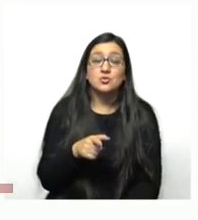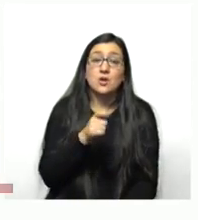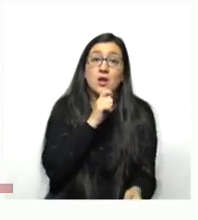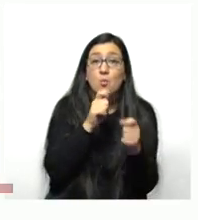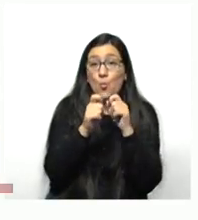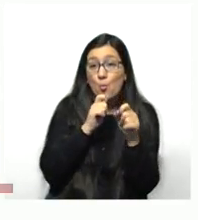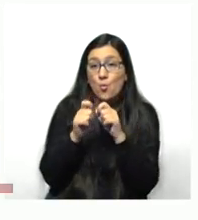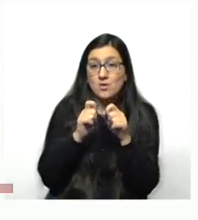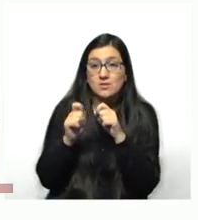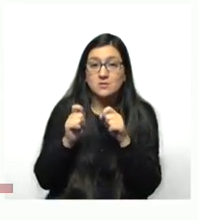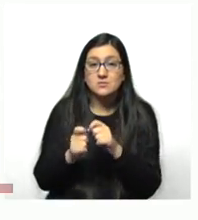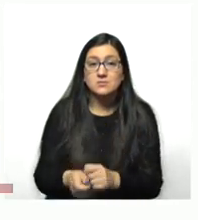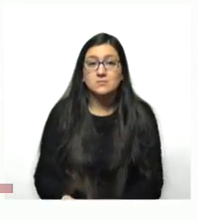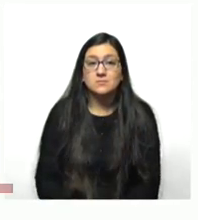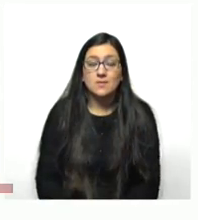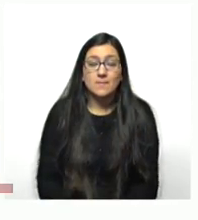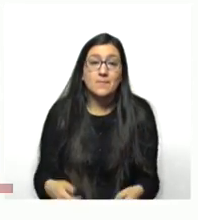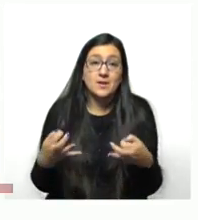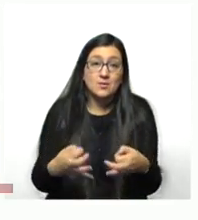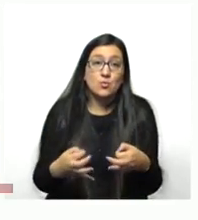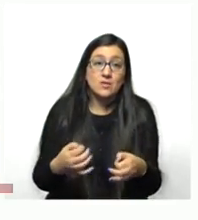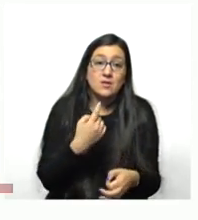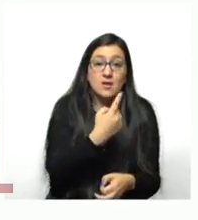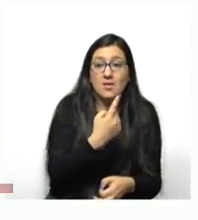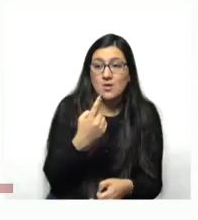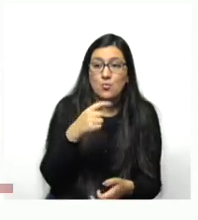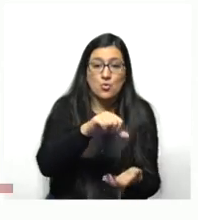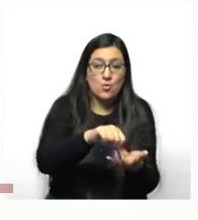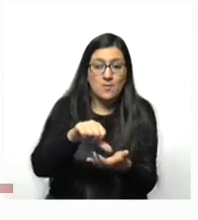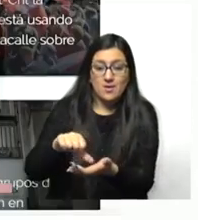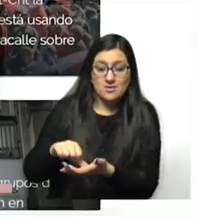encuestas muy particulares de cada uno de los países, ¿no? Porque elegimos